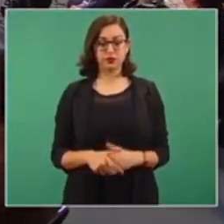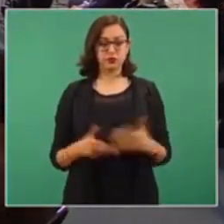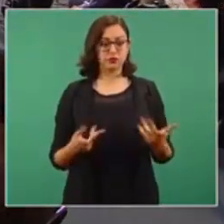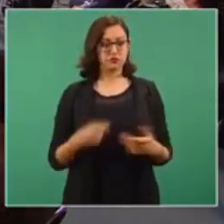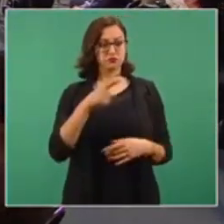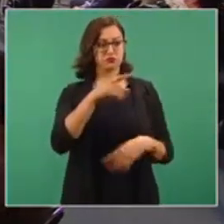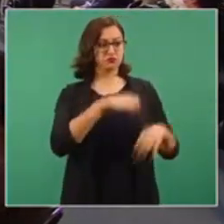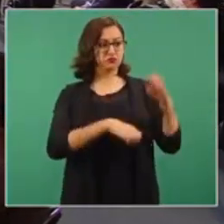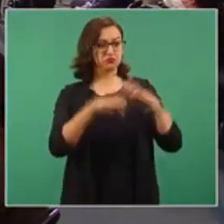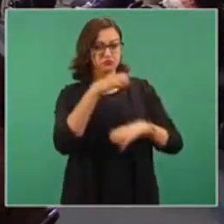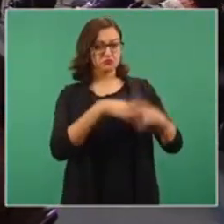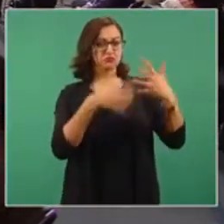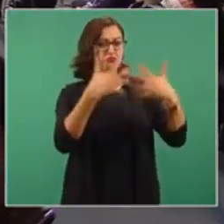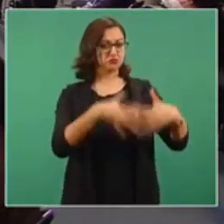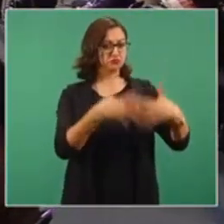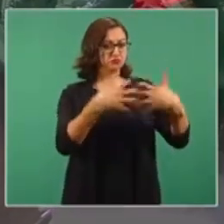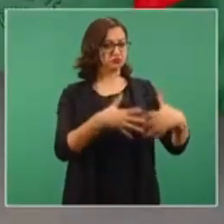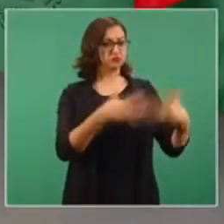corporaciones